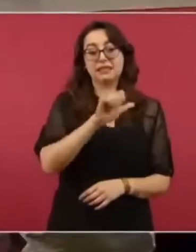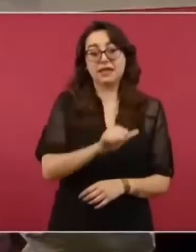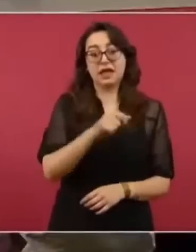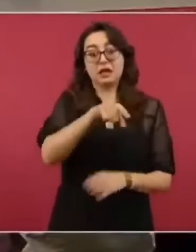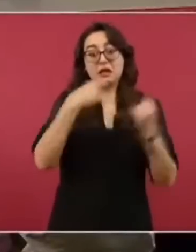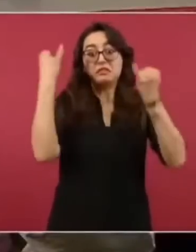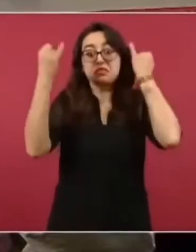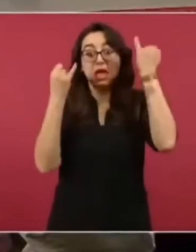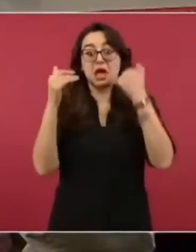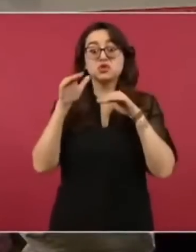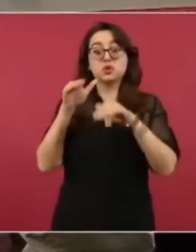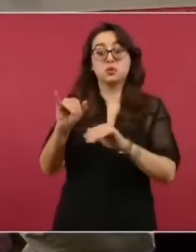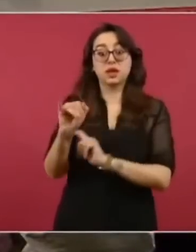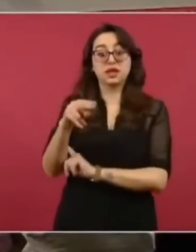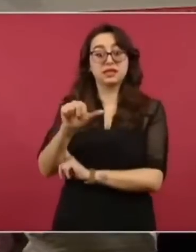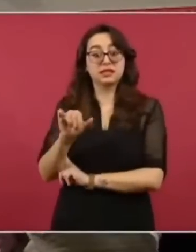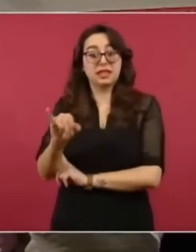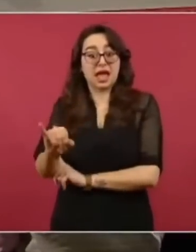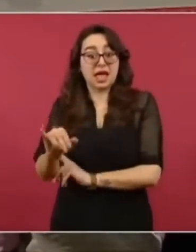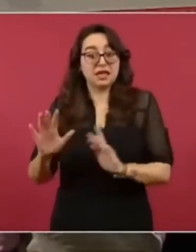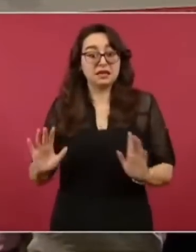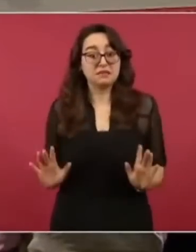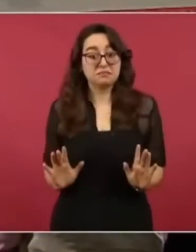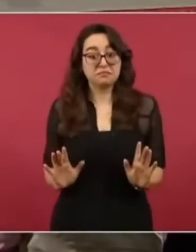dijo. Bueno.